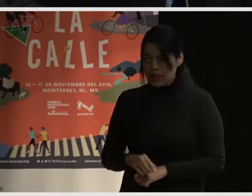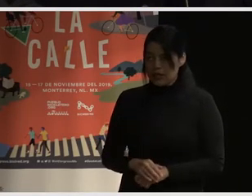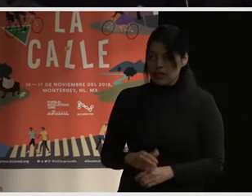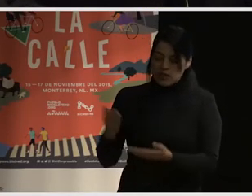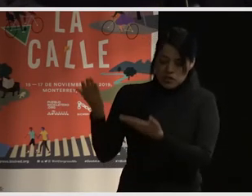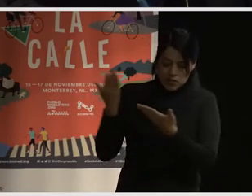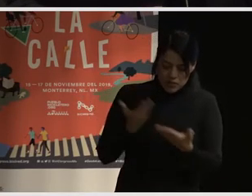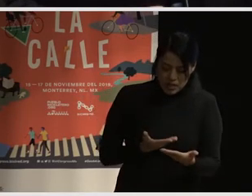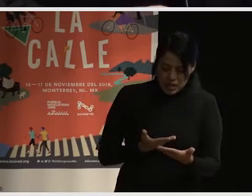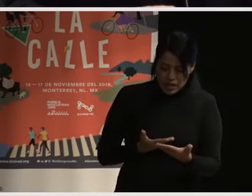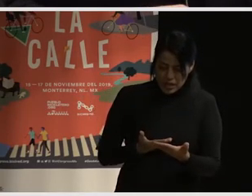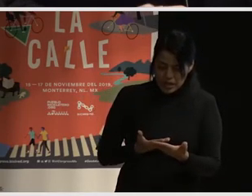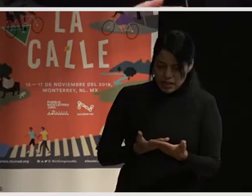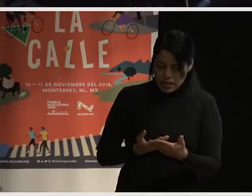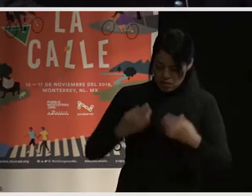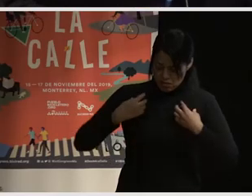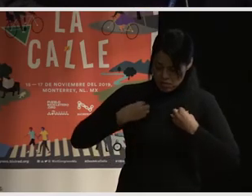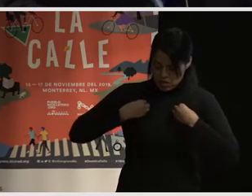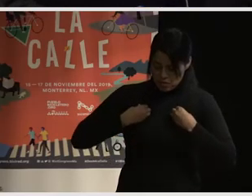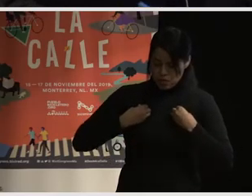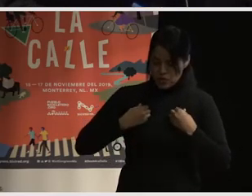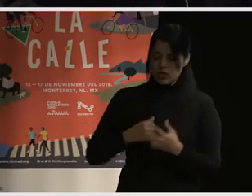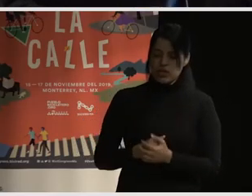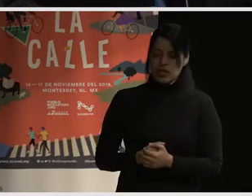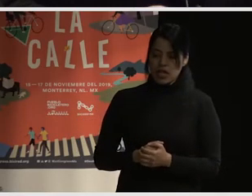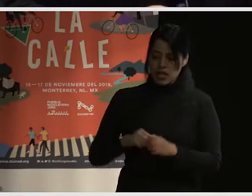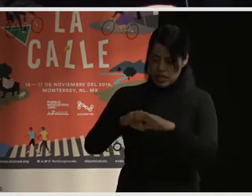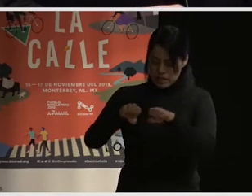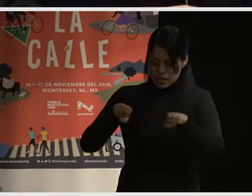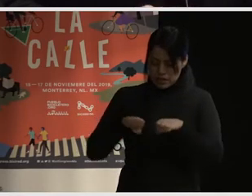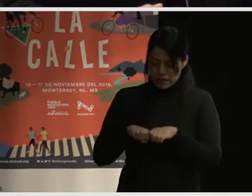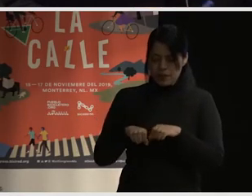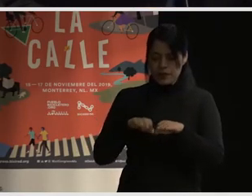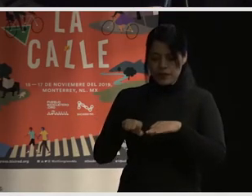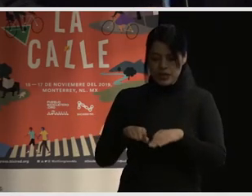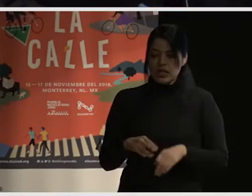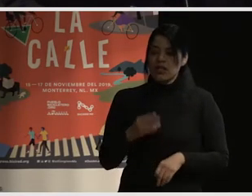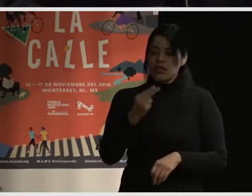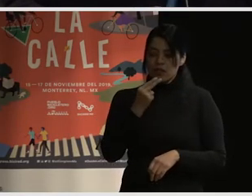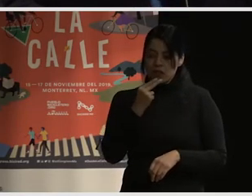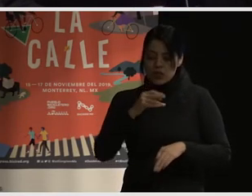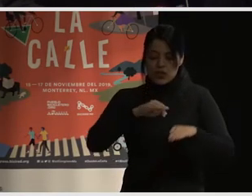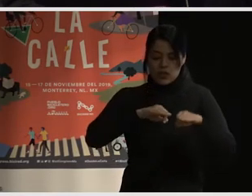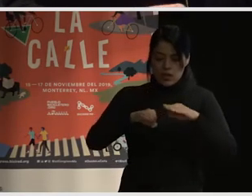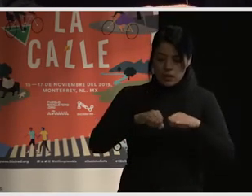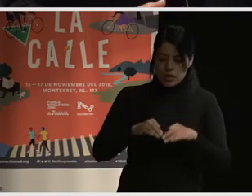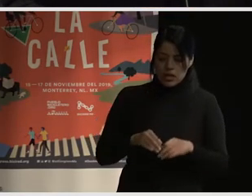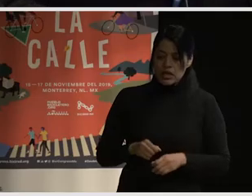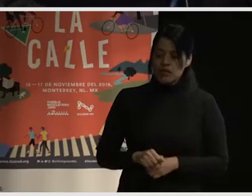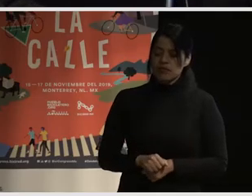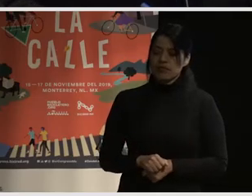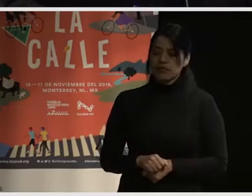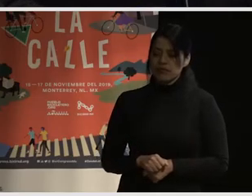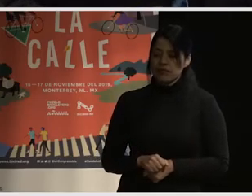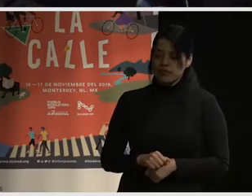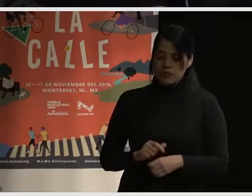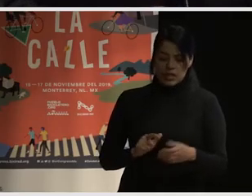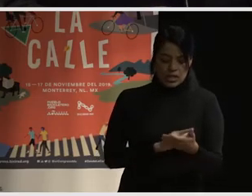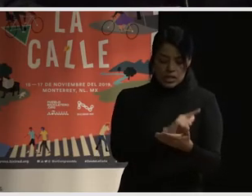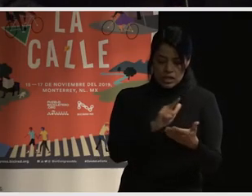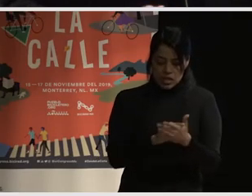que traer marcada una camiseta sino que tiene que traer marcada la camiseta de la funcionalidad y sobre todo de la democratización del espacio